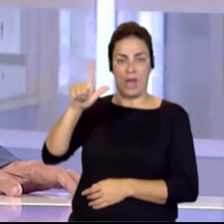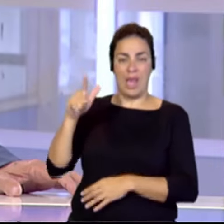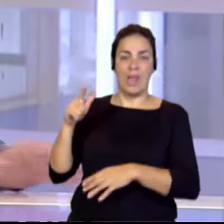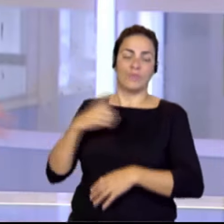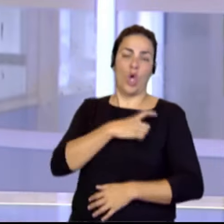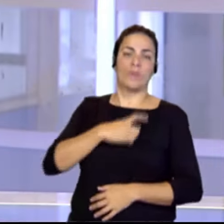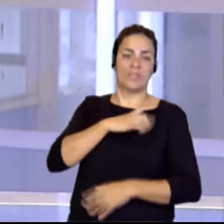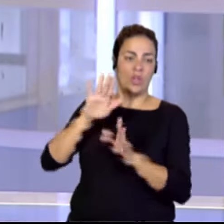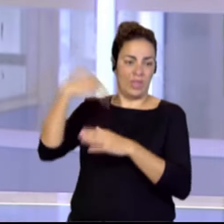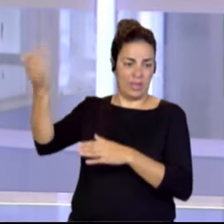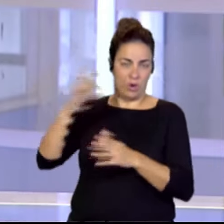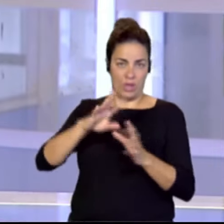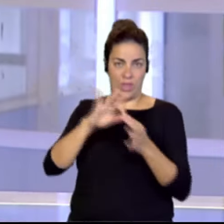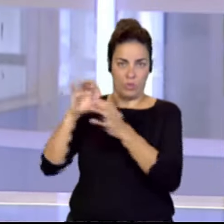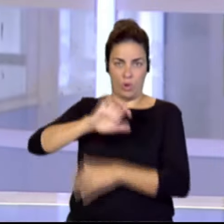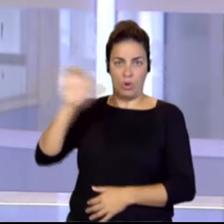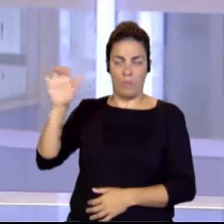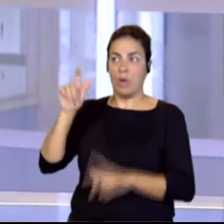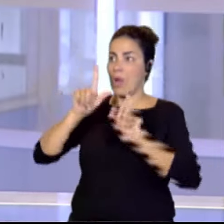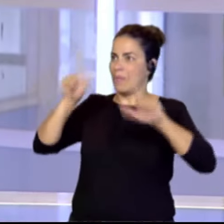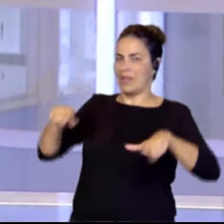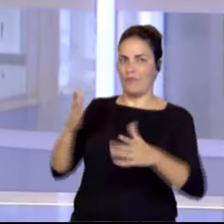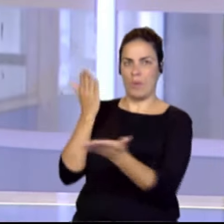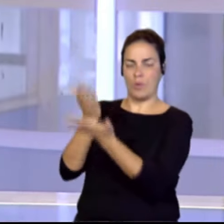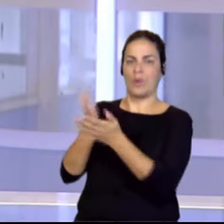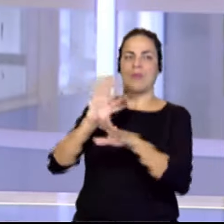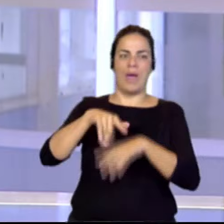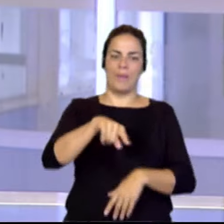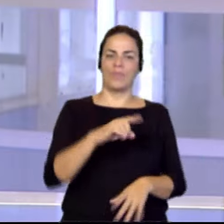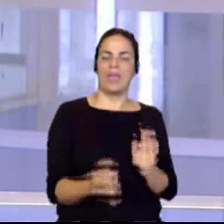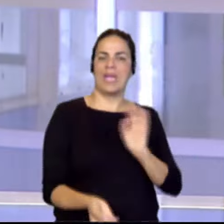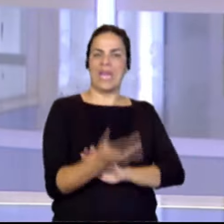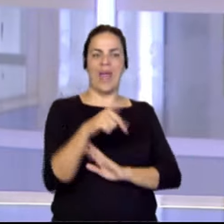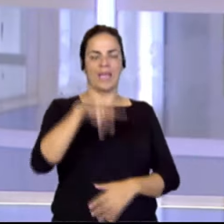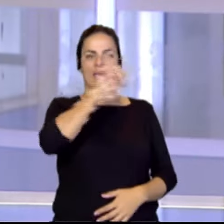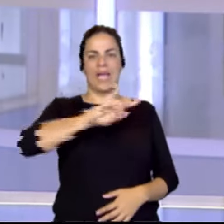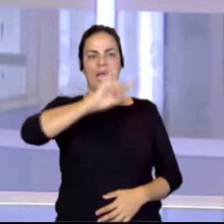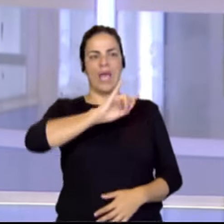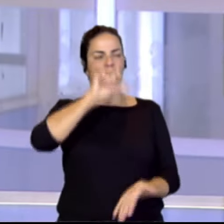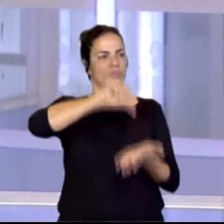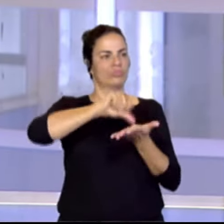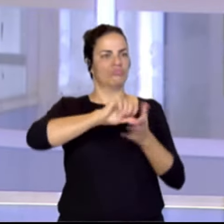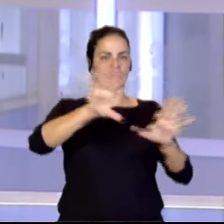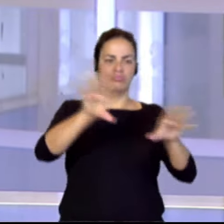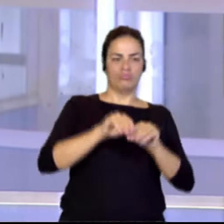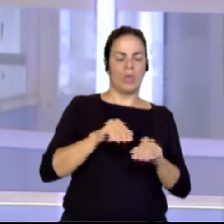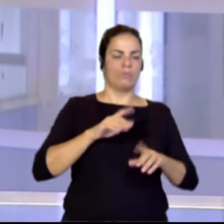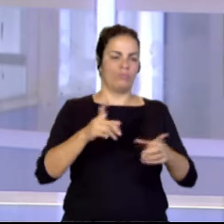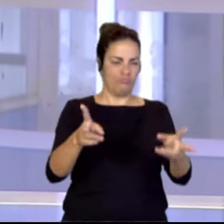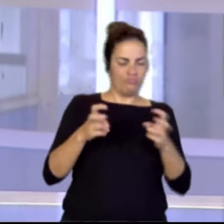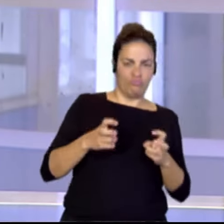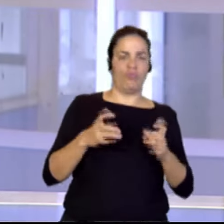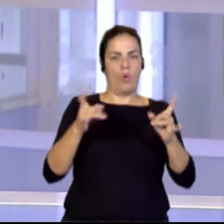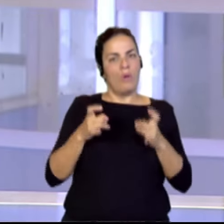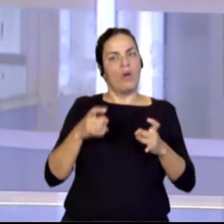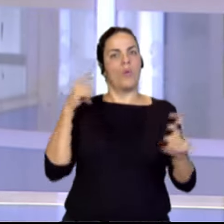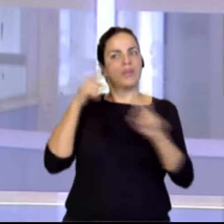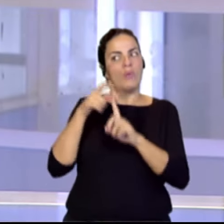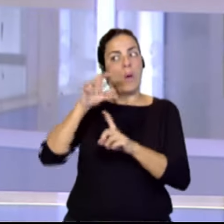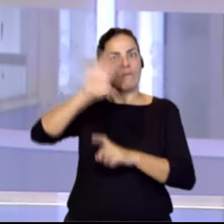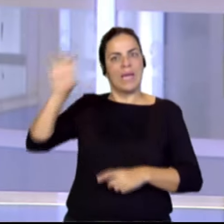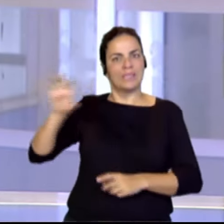Europea para convertir a Canarias en un Hub de de formación para los países africanos estamos tardando Son